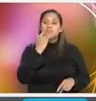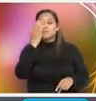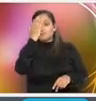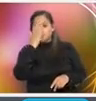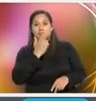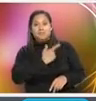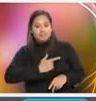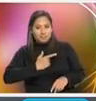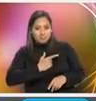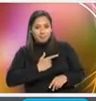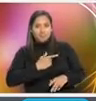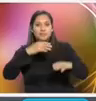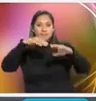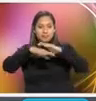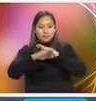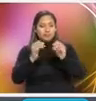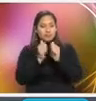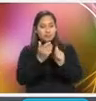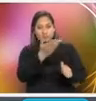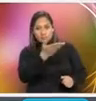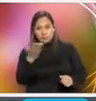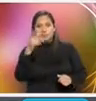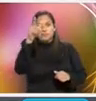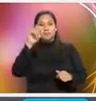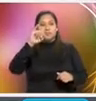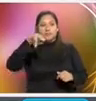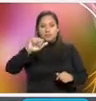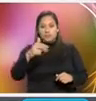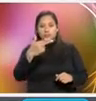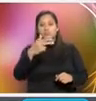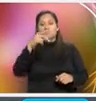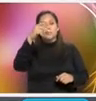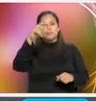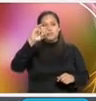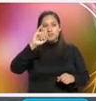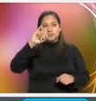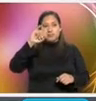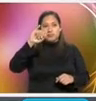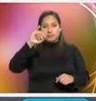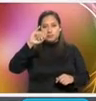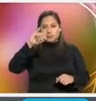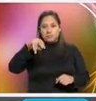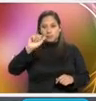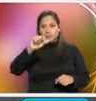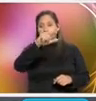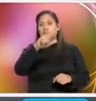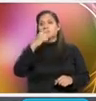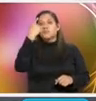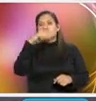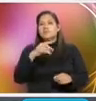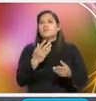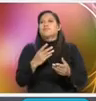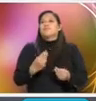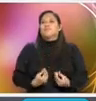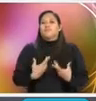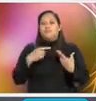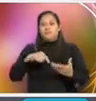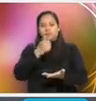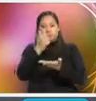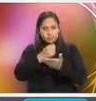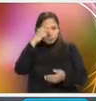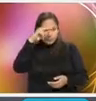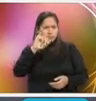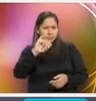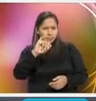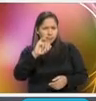supuesto, con ustedes al Instituto Nacional de Bellas Artes para pedir obras que disfrutar aquí en la Ciudad de México, ¿no?